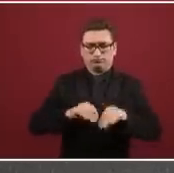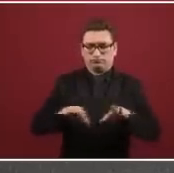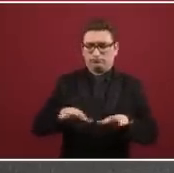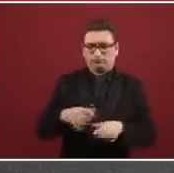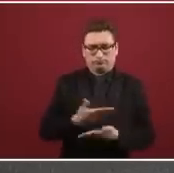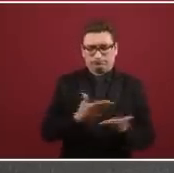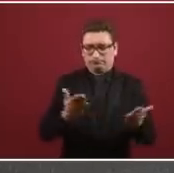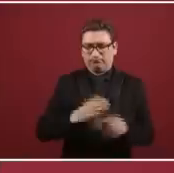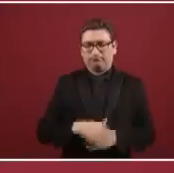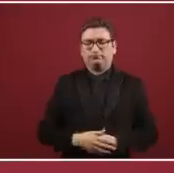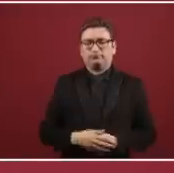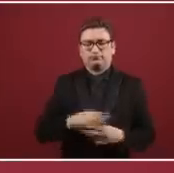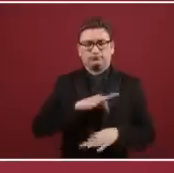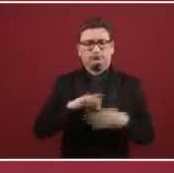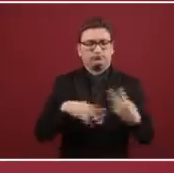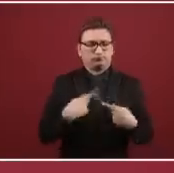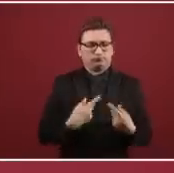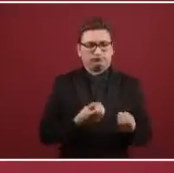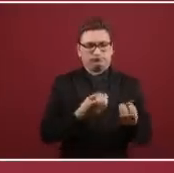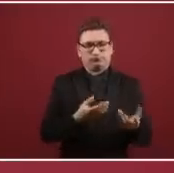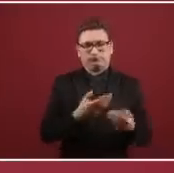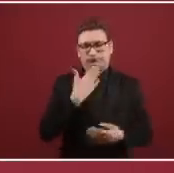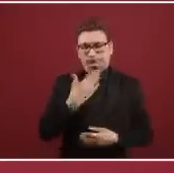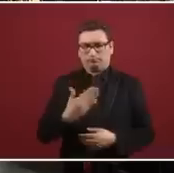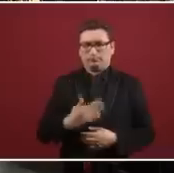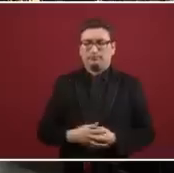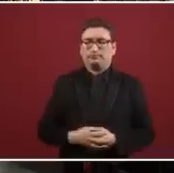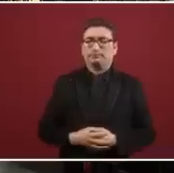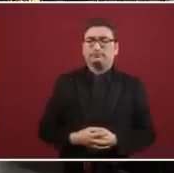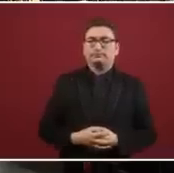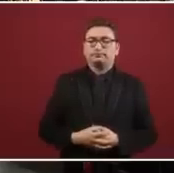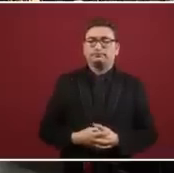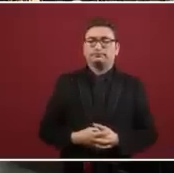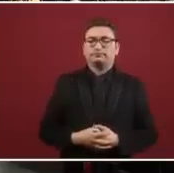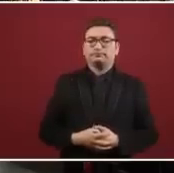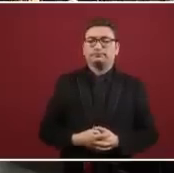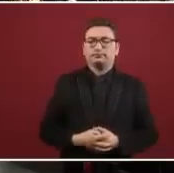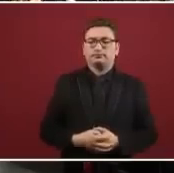los ciudadanos. Bueno, entonces